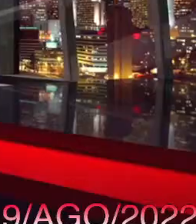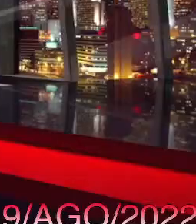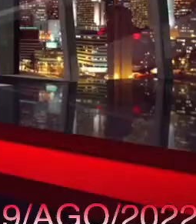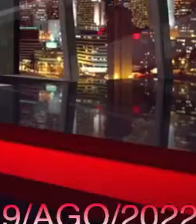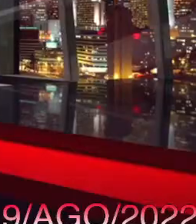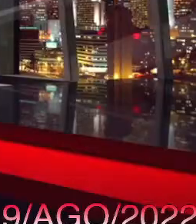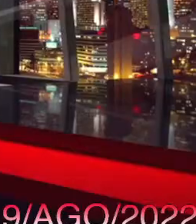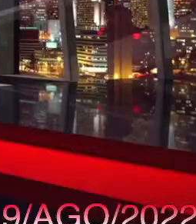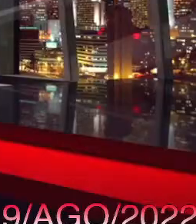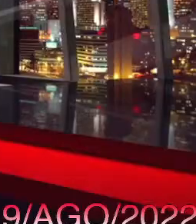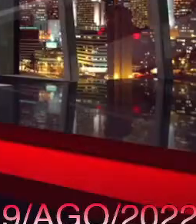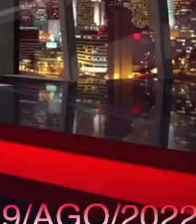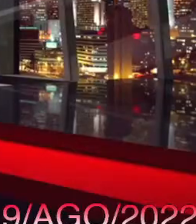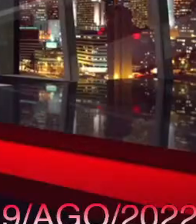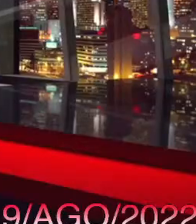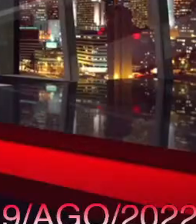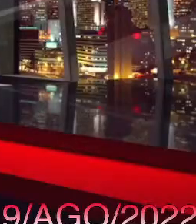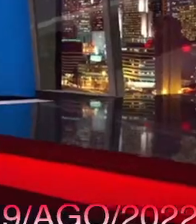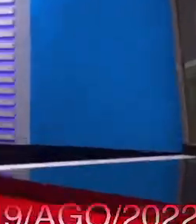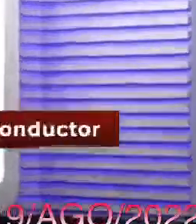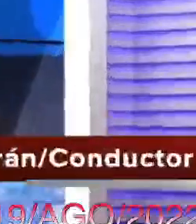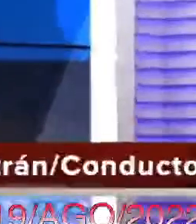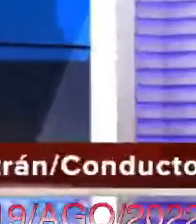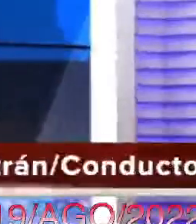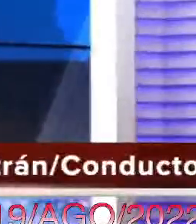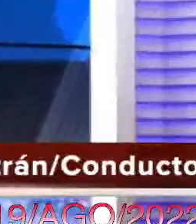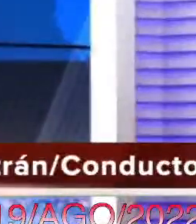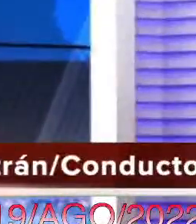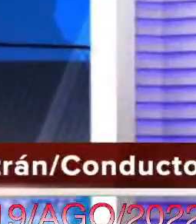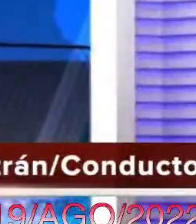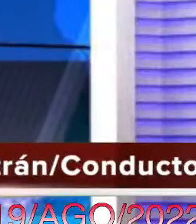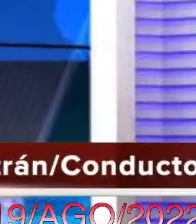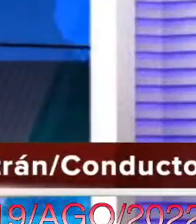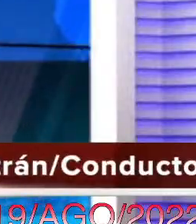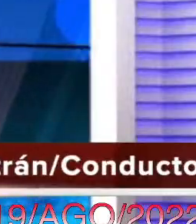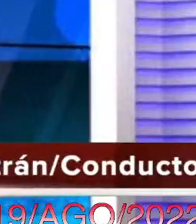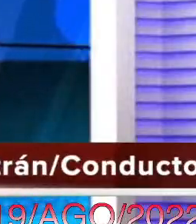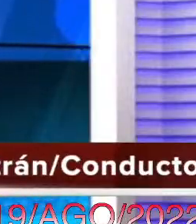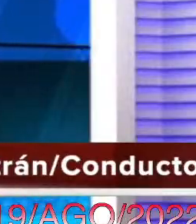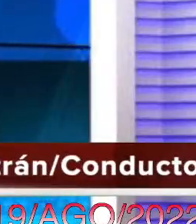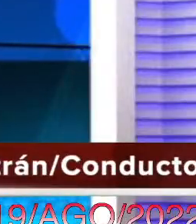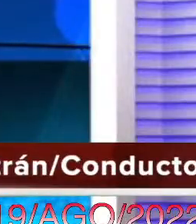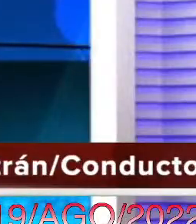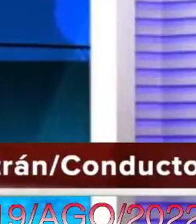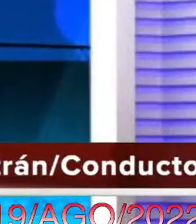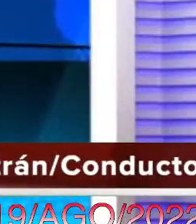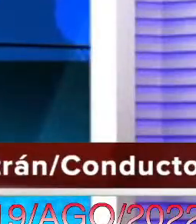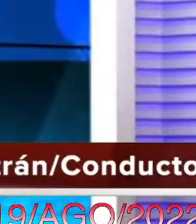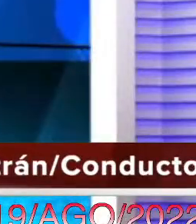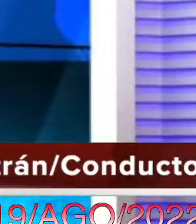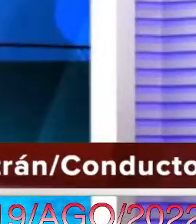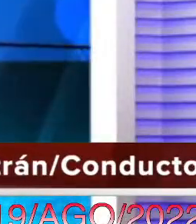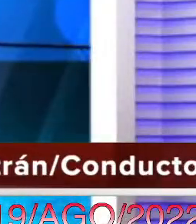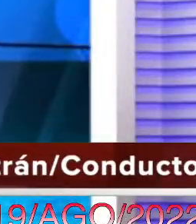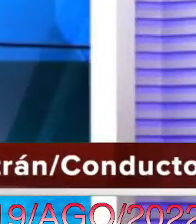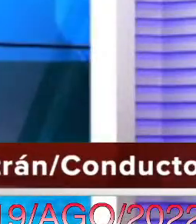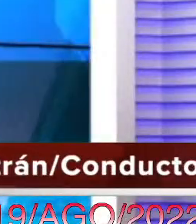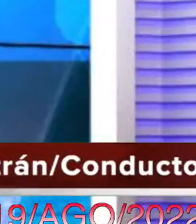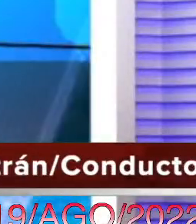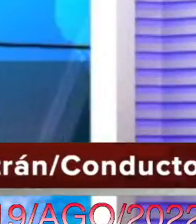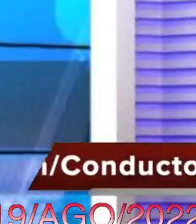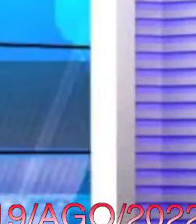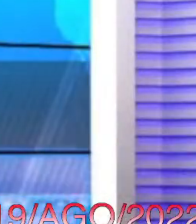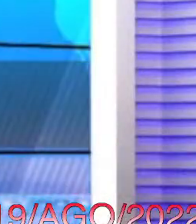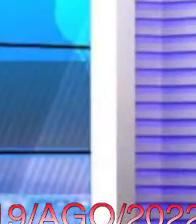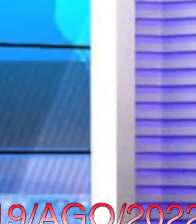Otay. Próximo video, síguenos en redes sociales y recuerda que un México informado siempre es un México mejor. Hasta la próxima. Buen